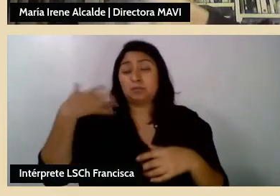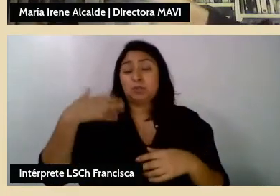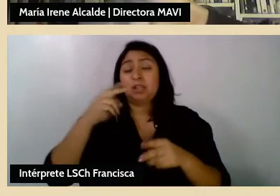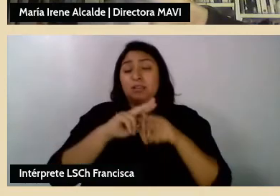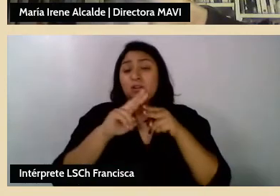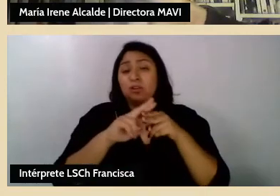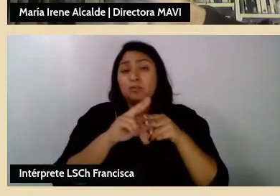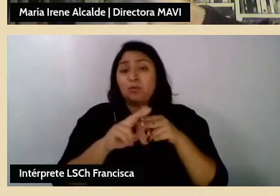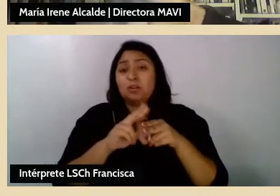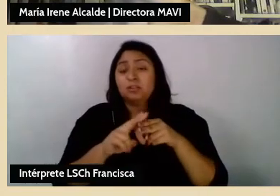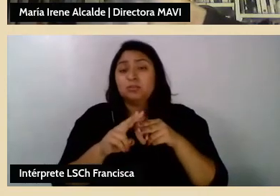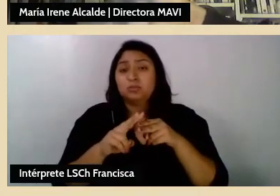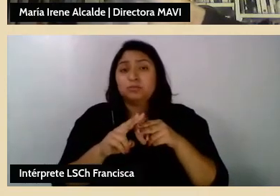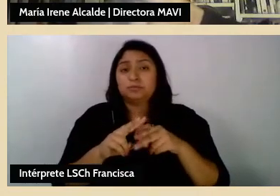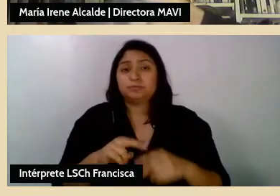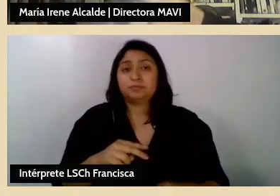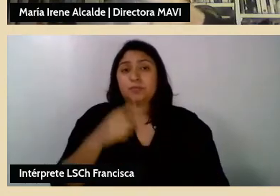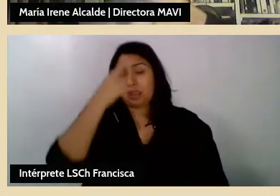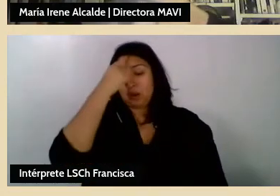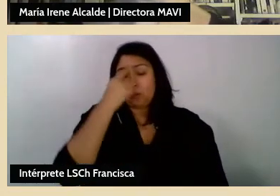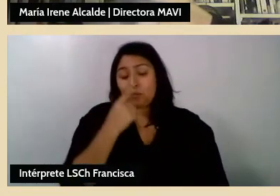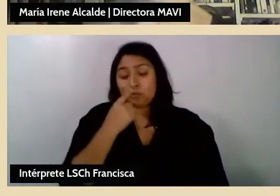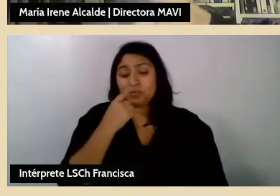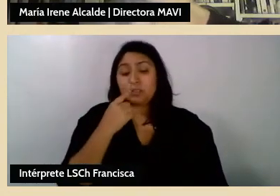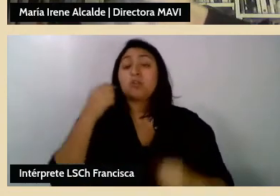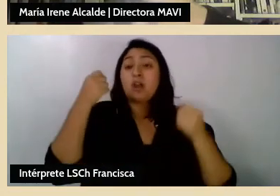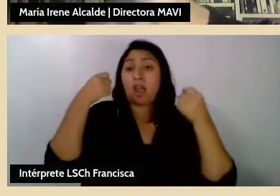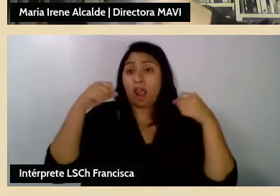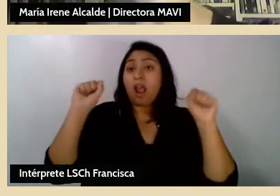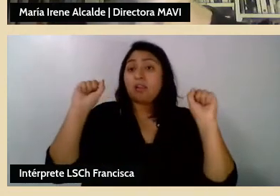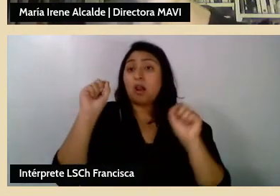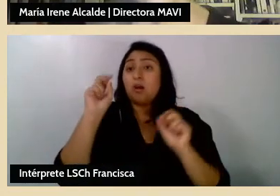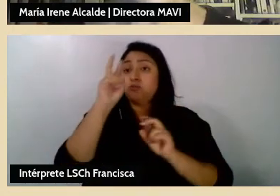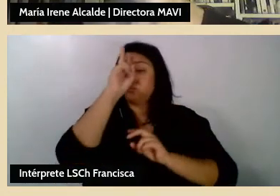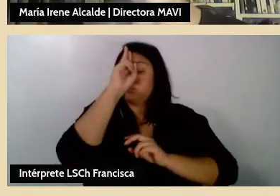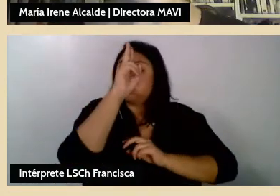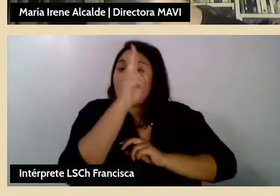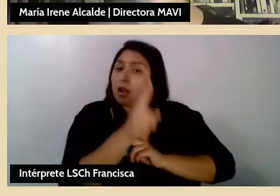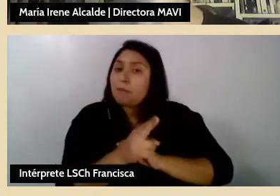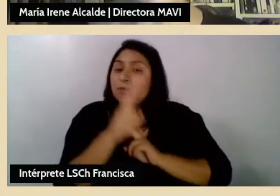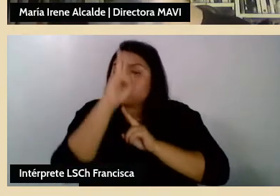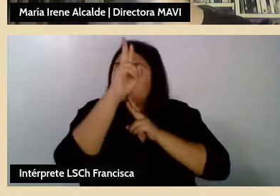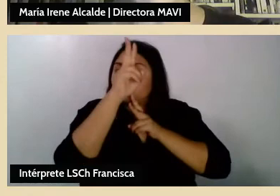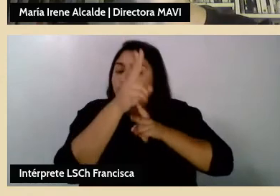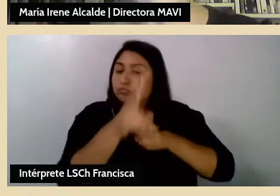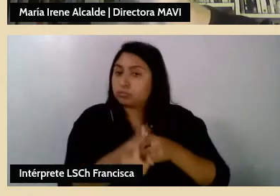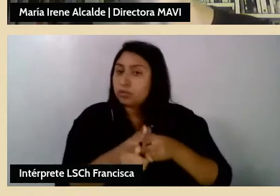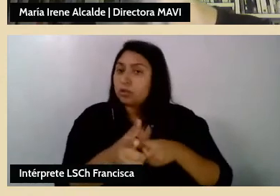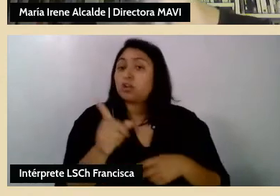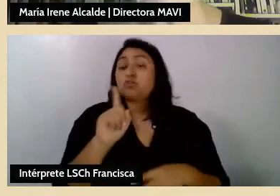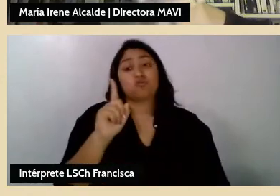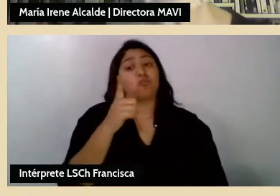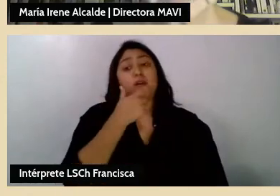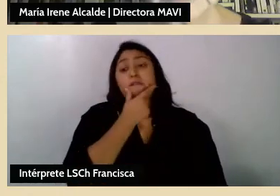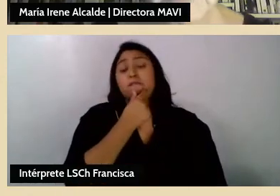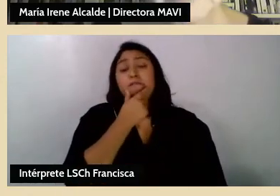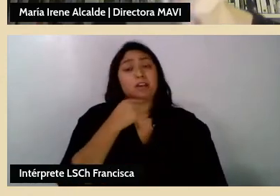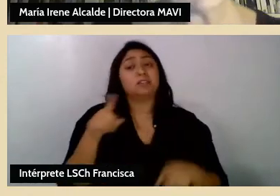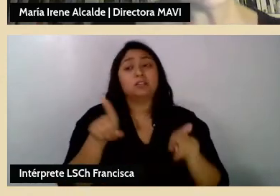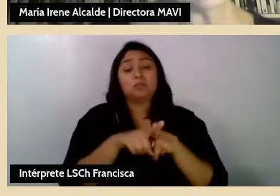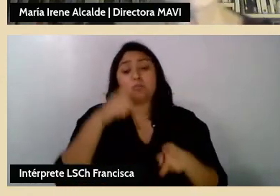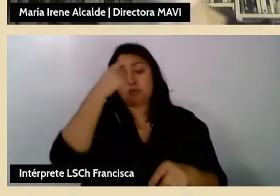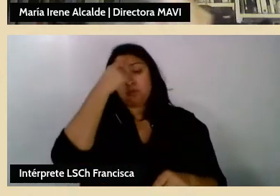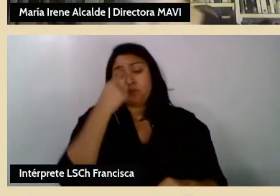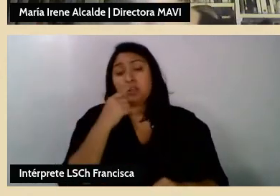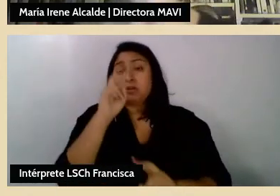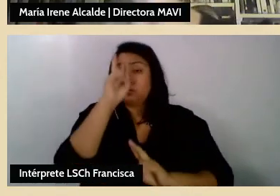que se ha ganado un prestigio, ¿no? No es fácil prestigiarse como museo y como